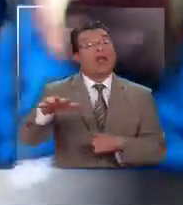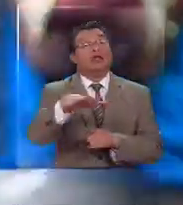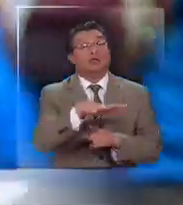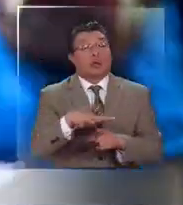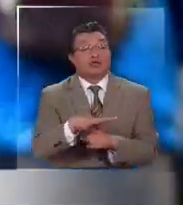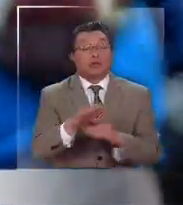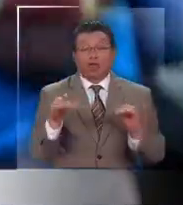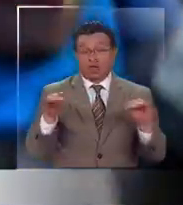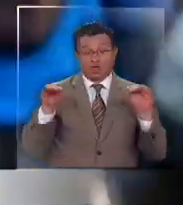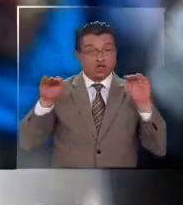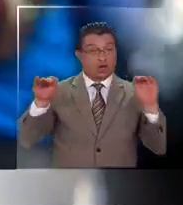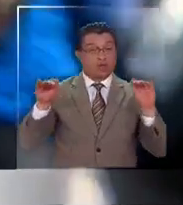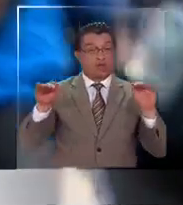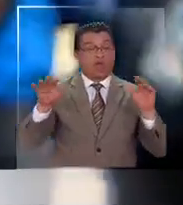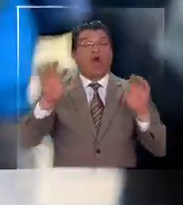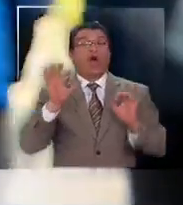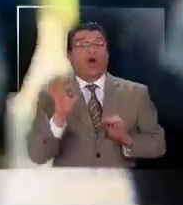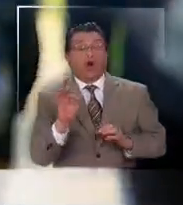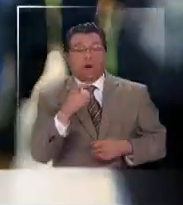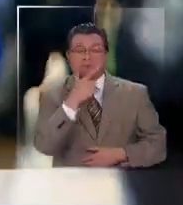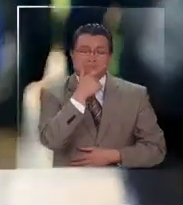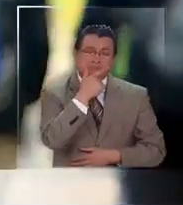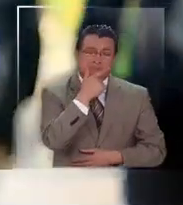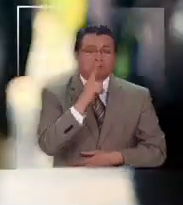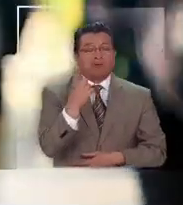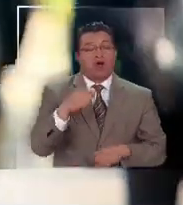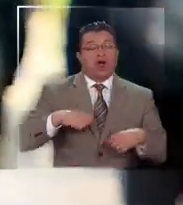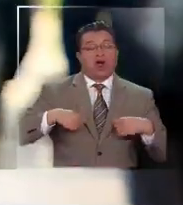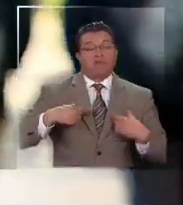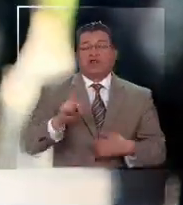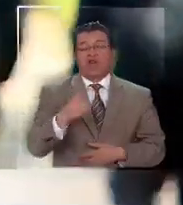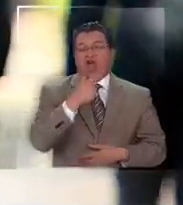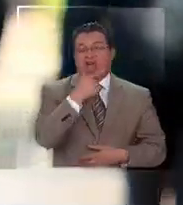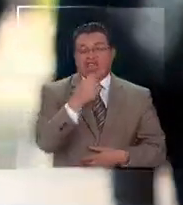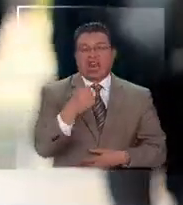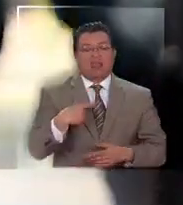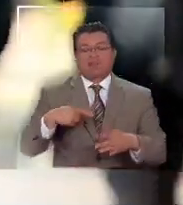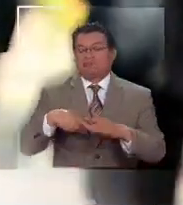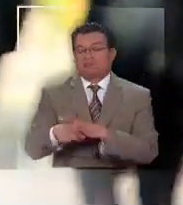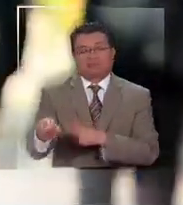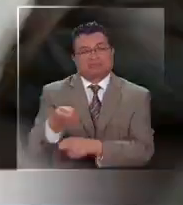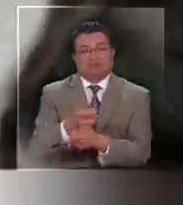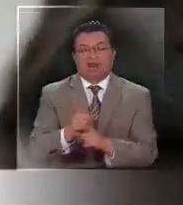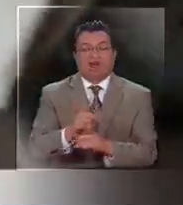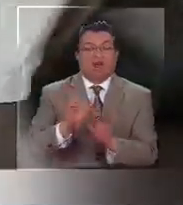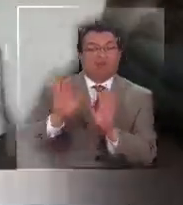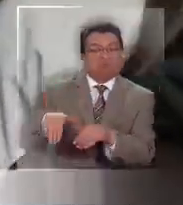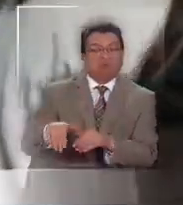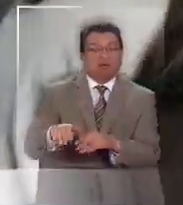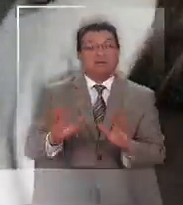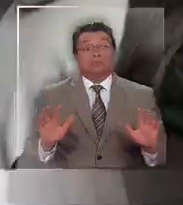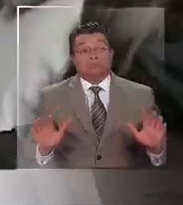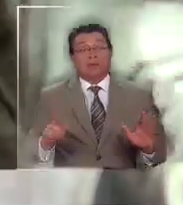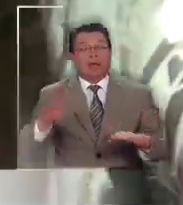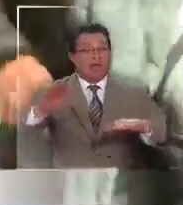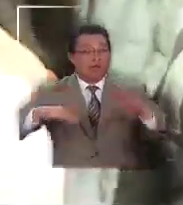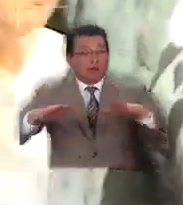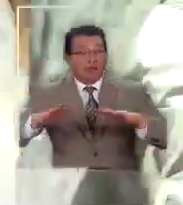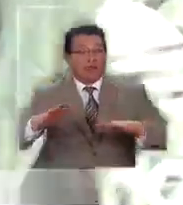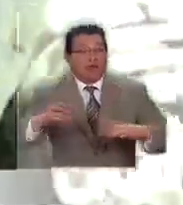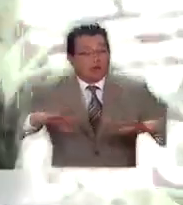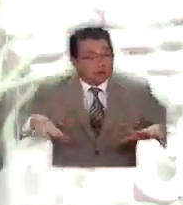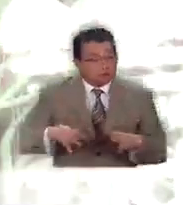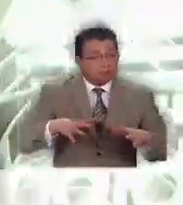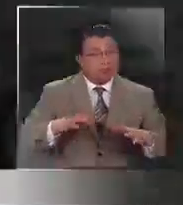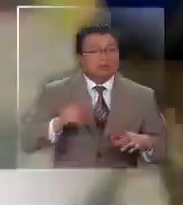de comodidad o de una decisión de un joven que no quiere vincularse con el mercado de trabajo y por eso no sólo dependen de las ganas